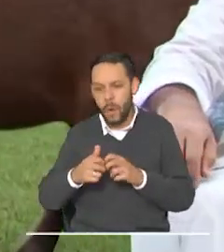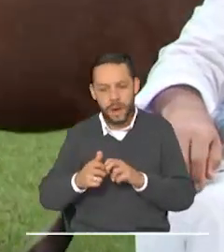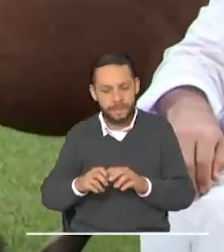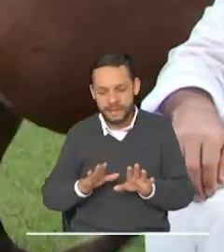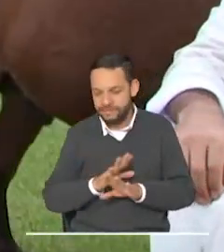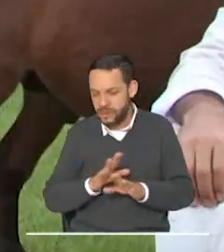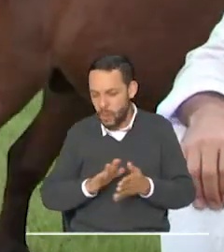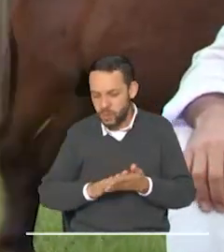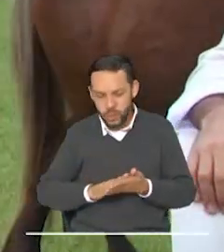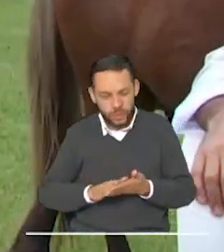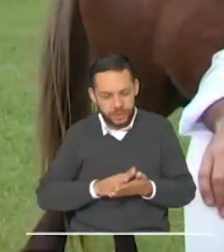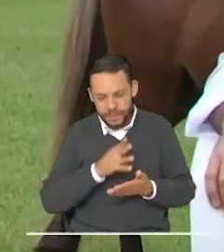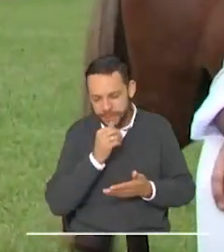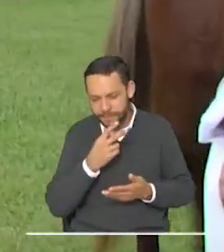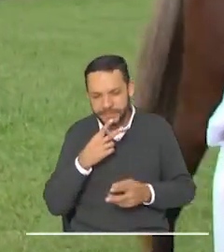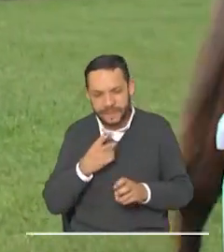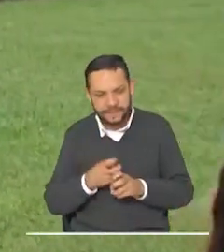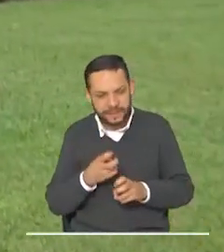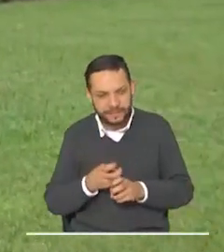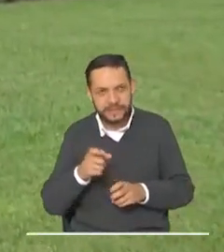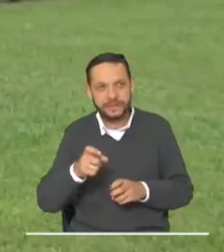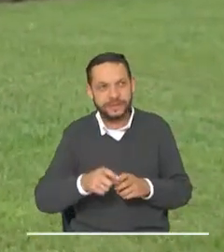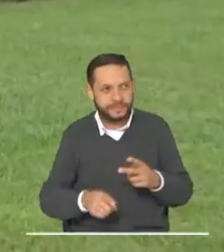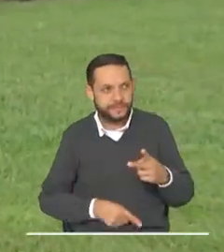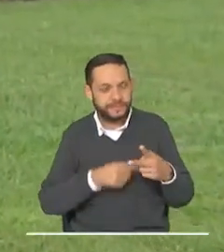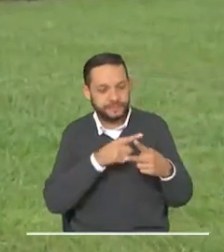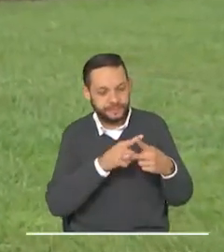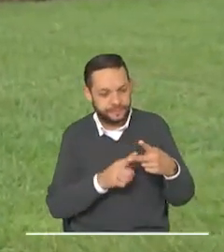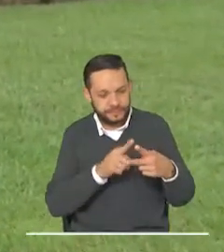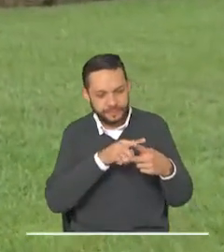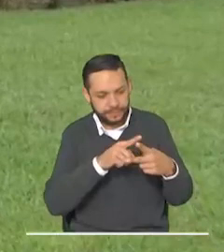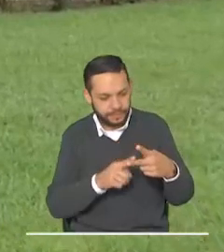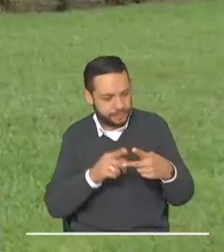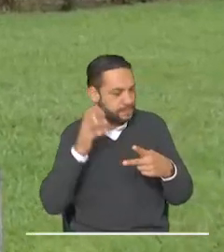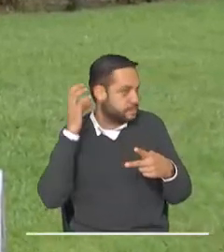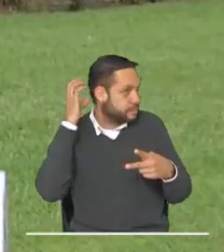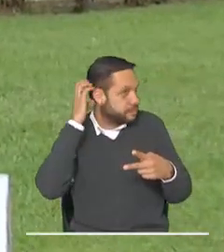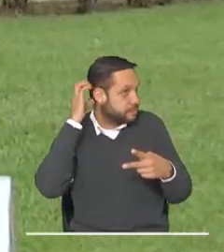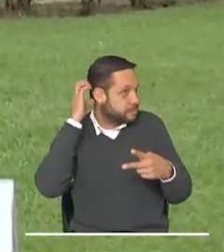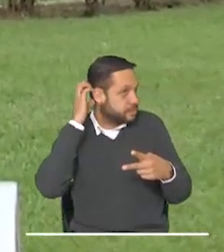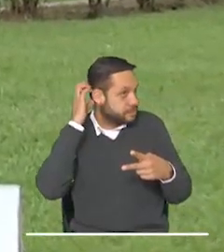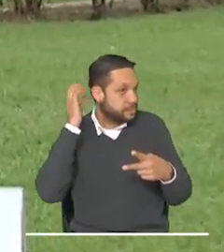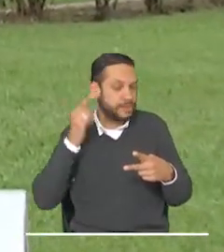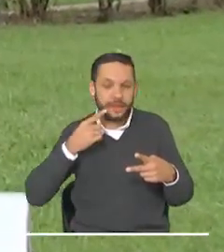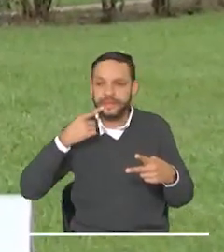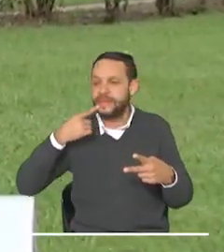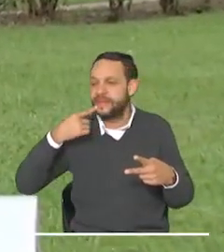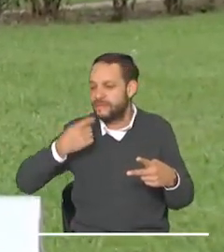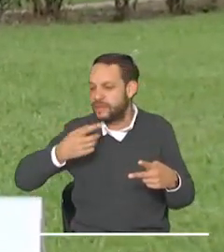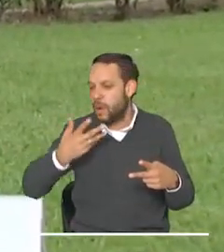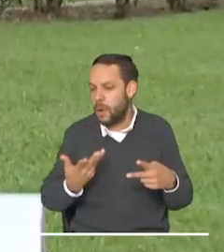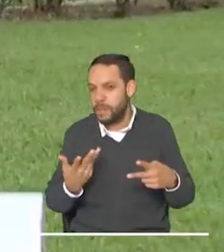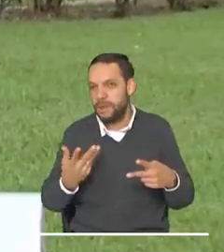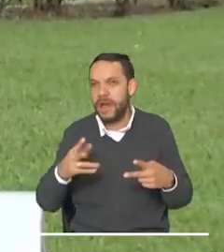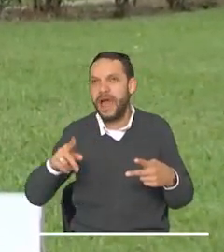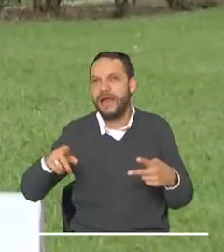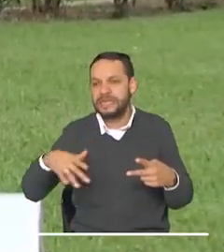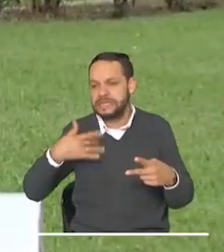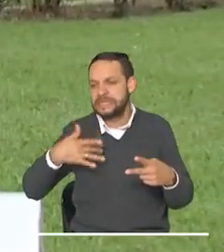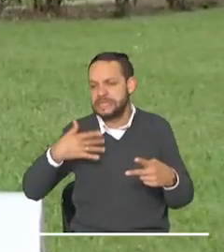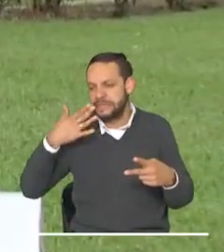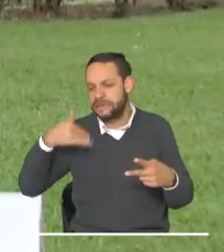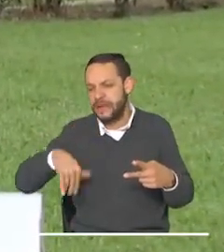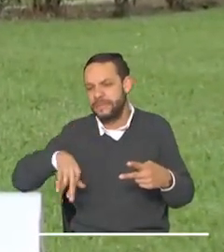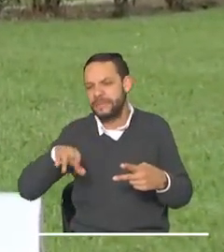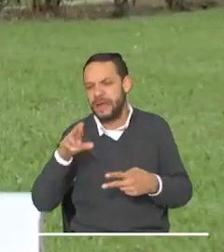patologías mentales o dos tipos de patologías mentales que podrían concebirse como crónicas son los trastornos afectivos bipolares y los trastornos